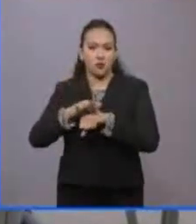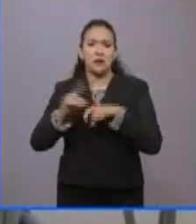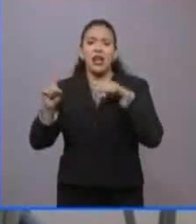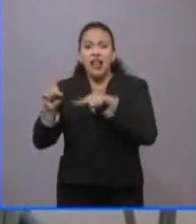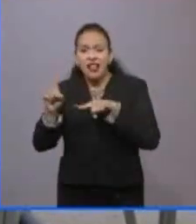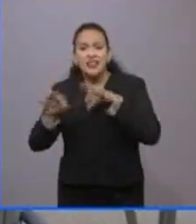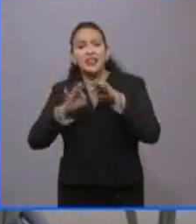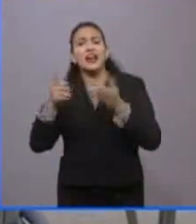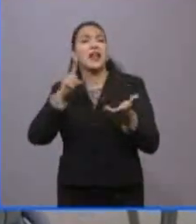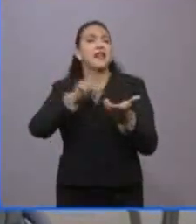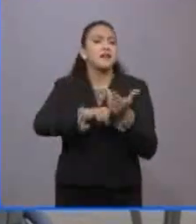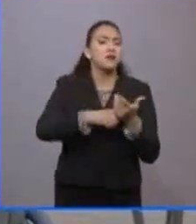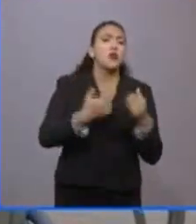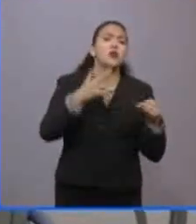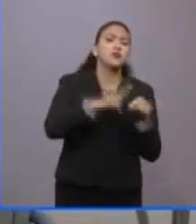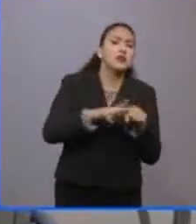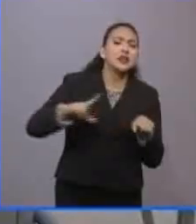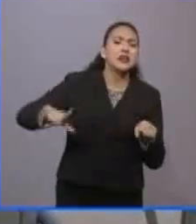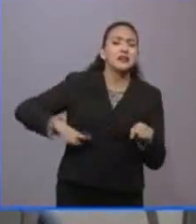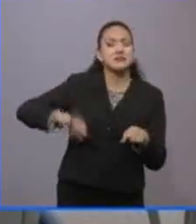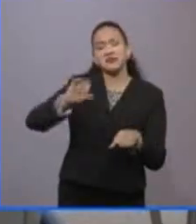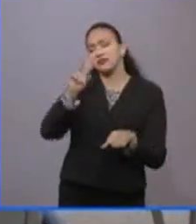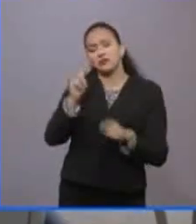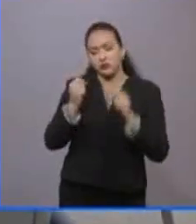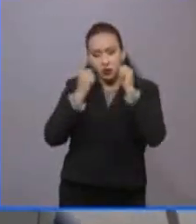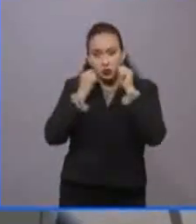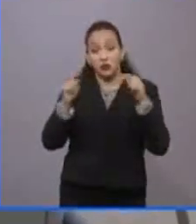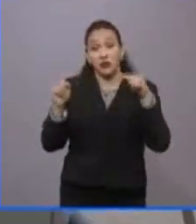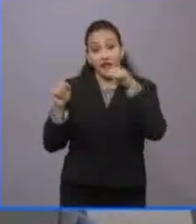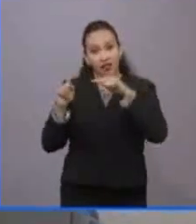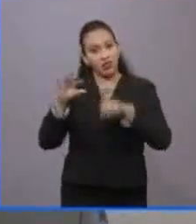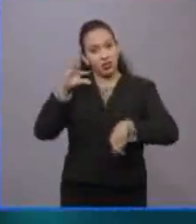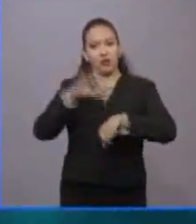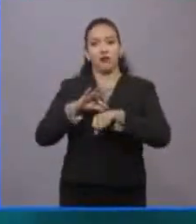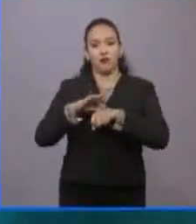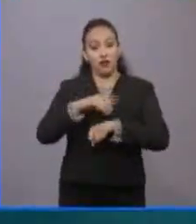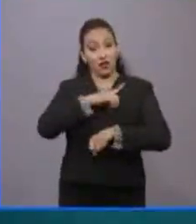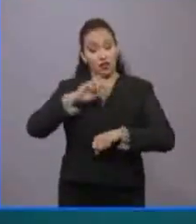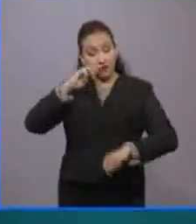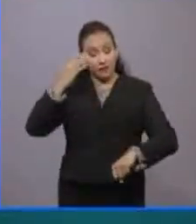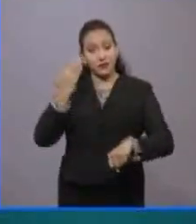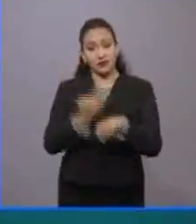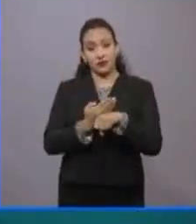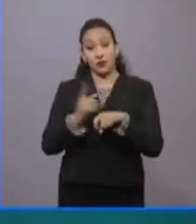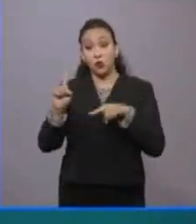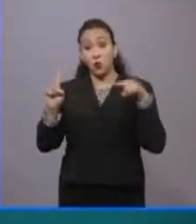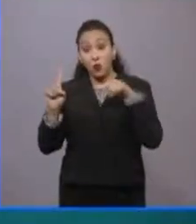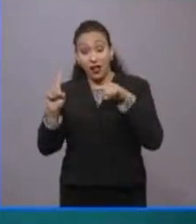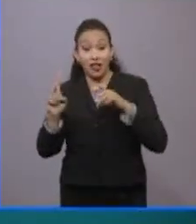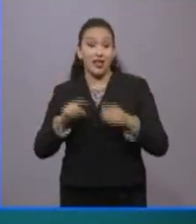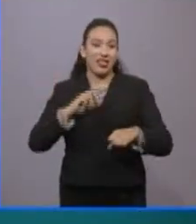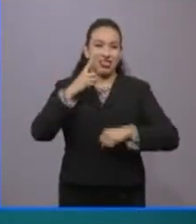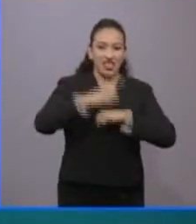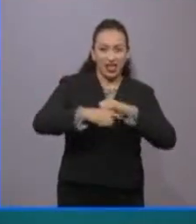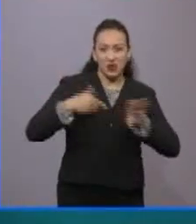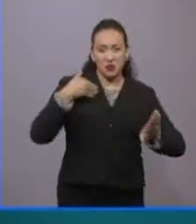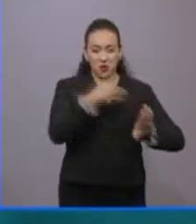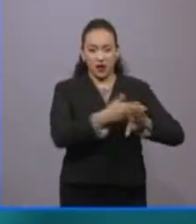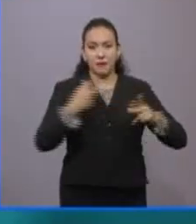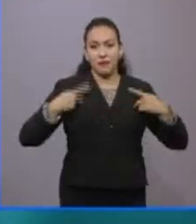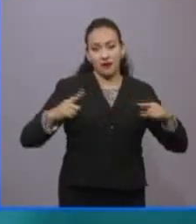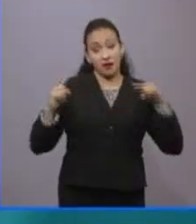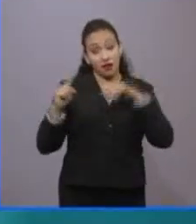una dependencia pública, pues su responsabilidad tiene como base el daño producido a los pacientes, lo cual podría originar